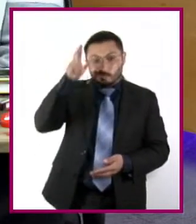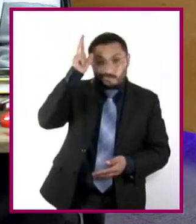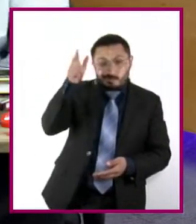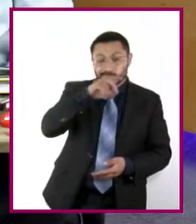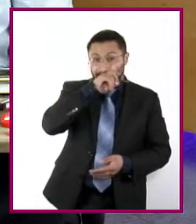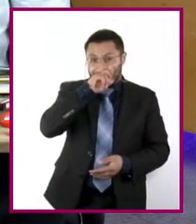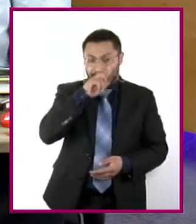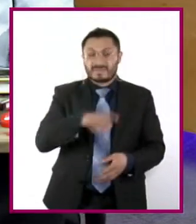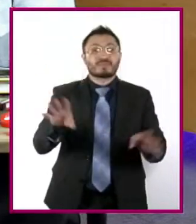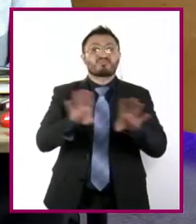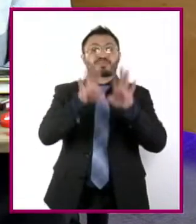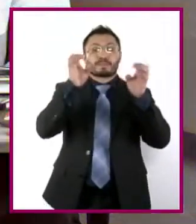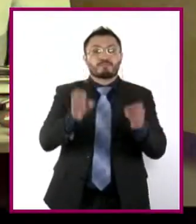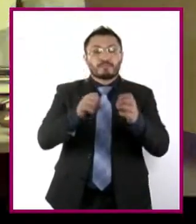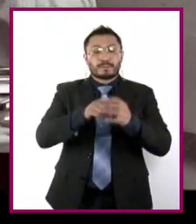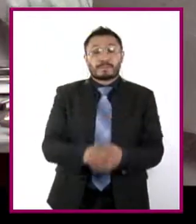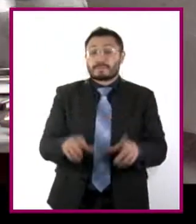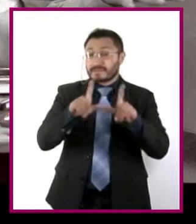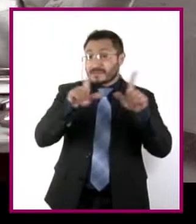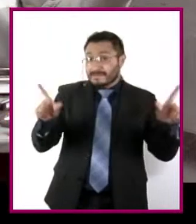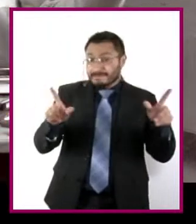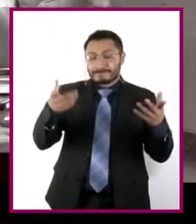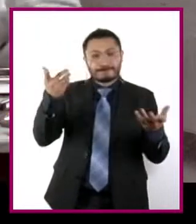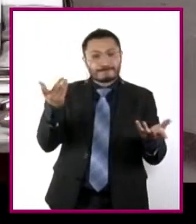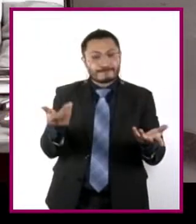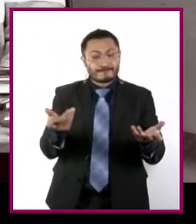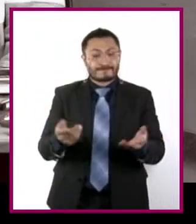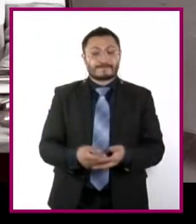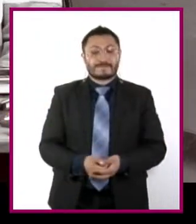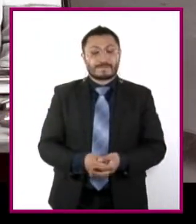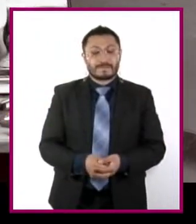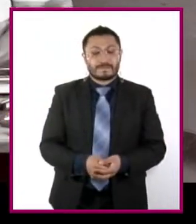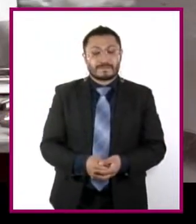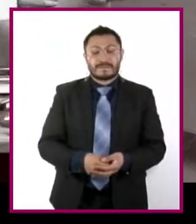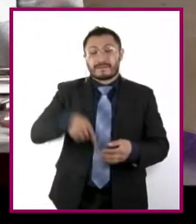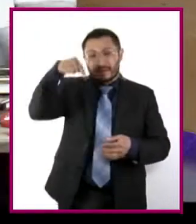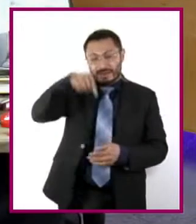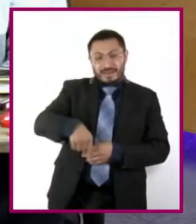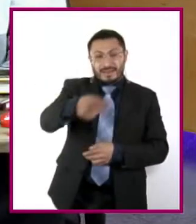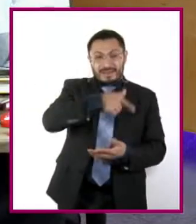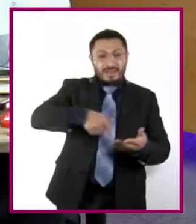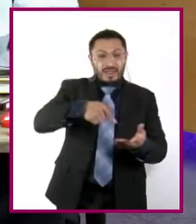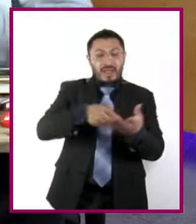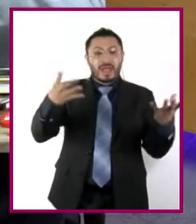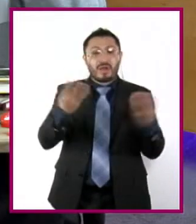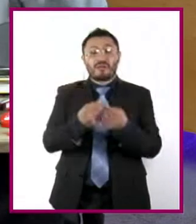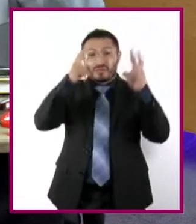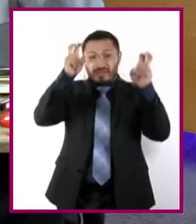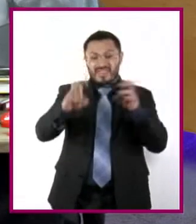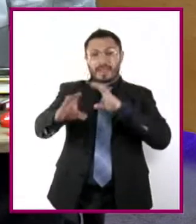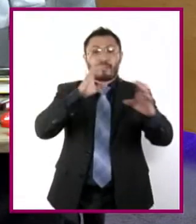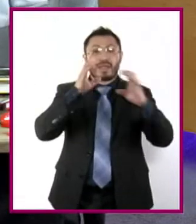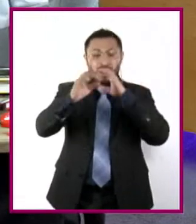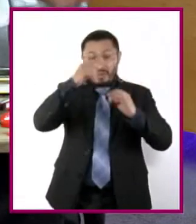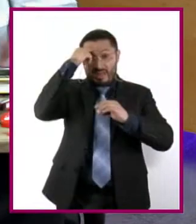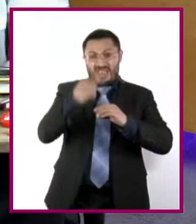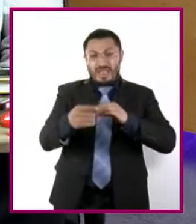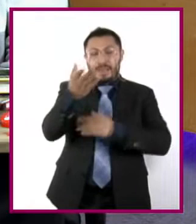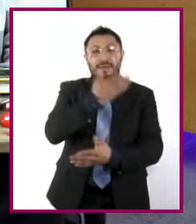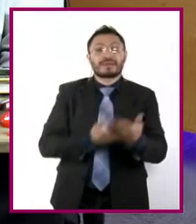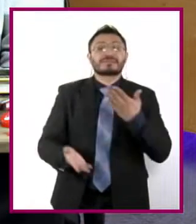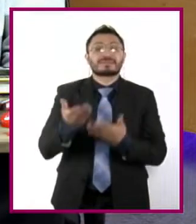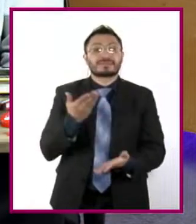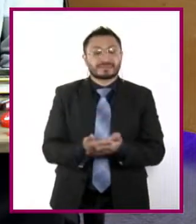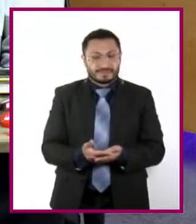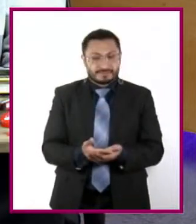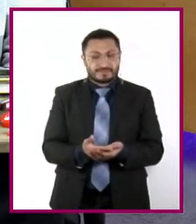Hola. ¿Cómo les va? ¿Listos para Zamora Vlogs? Hoy en Zamora Vlogs nuestro tema es la comunicación para la convivencia.